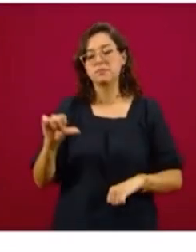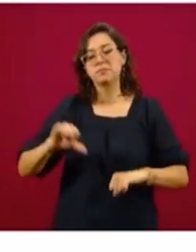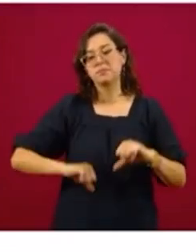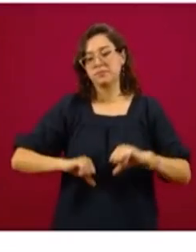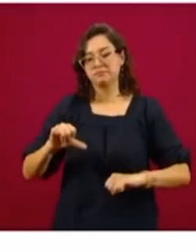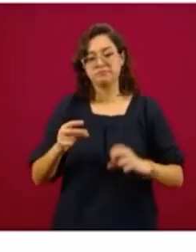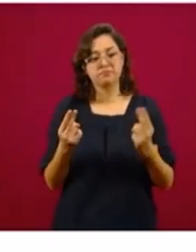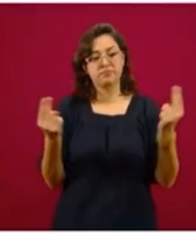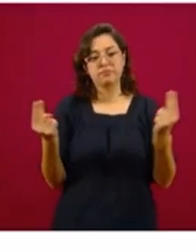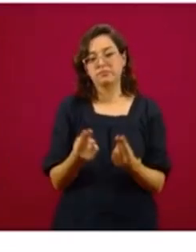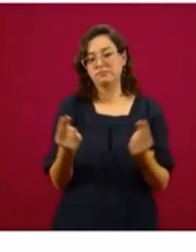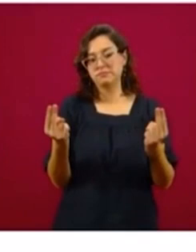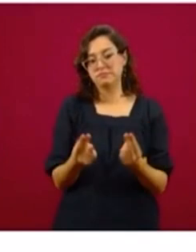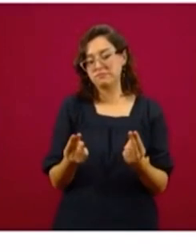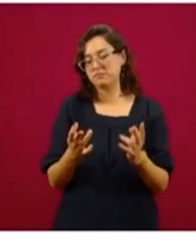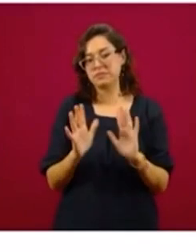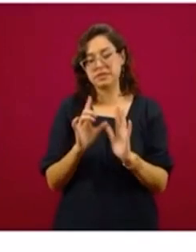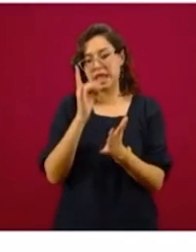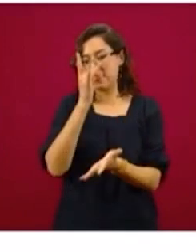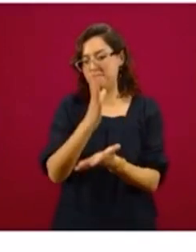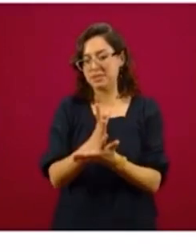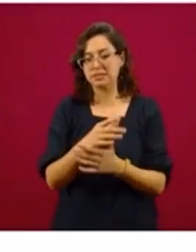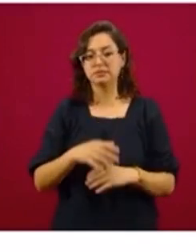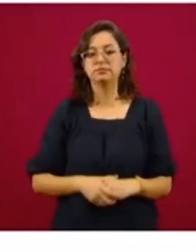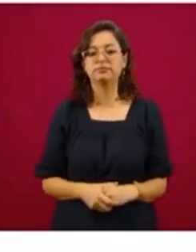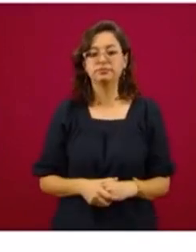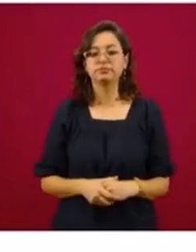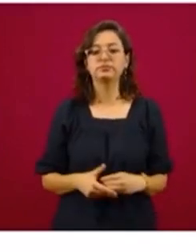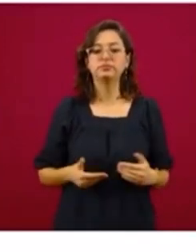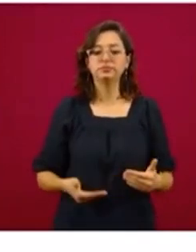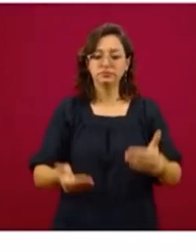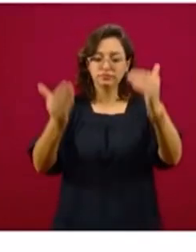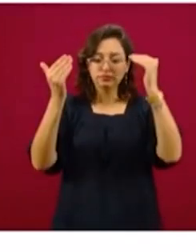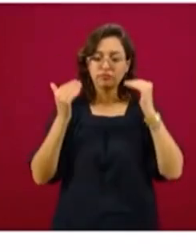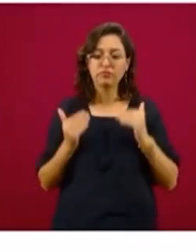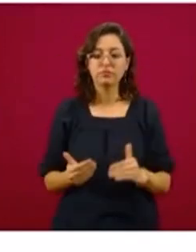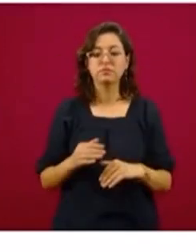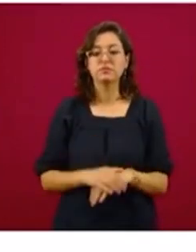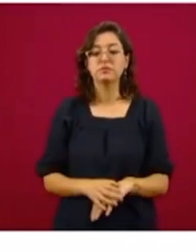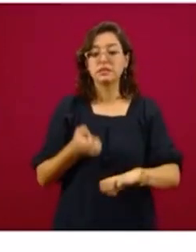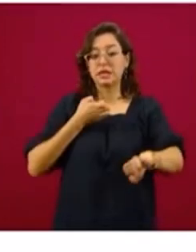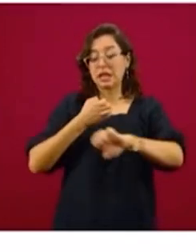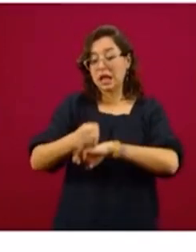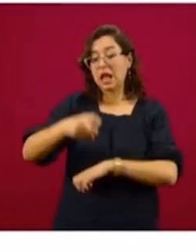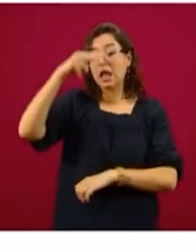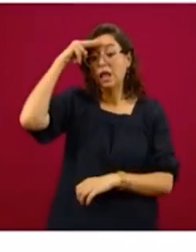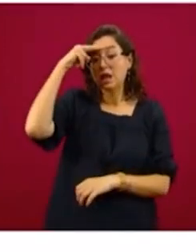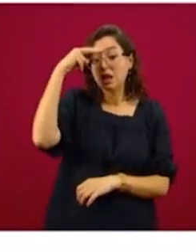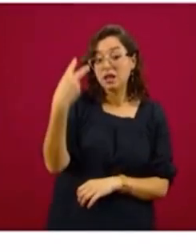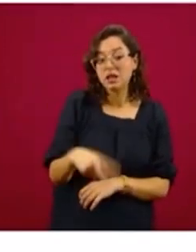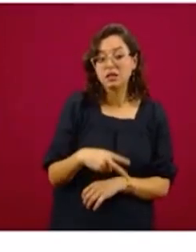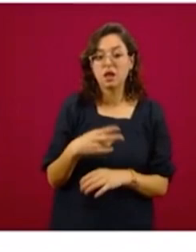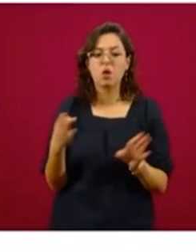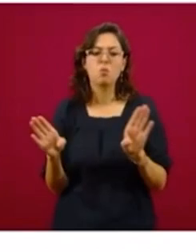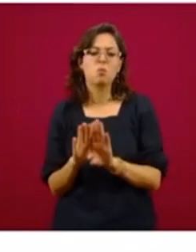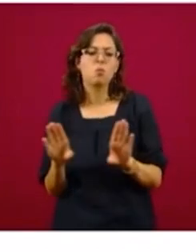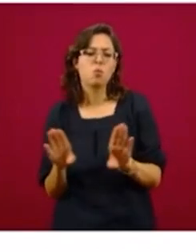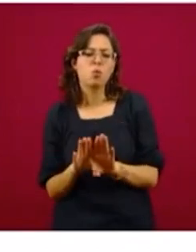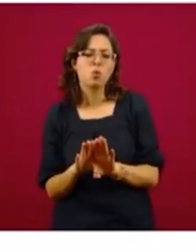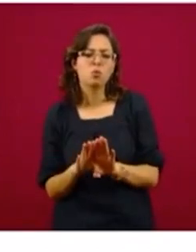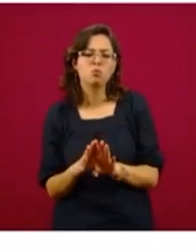actividades esenciales básicamente podemos ver por ejemplo como el estado de mexico para saber cómo va la la